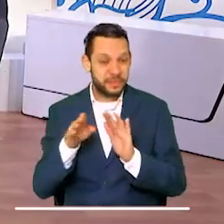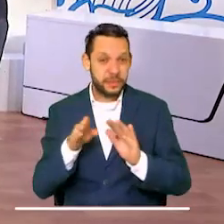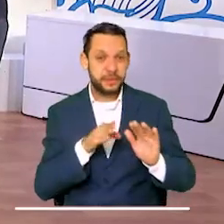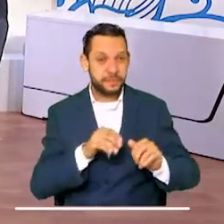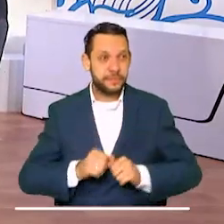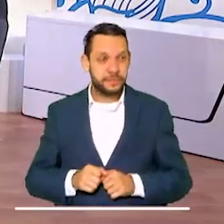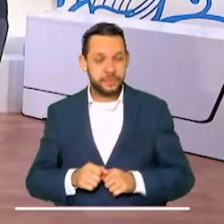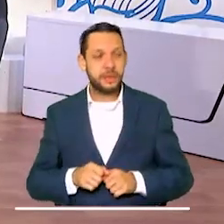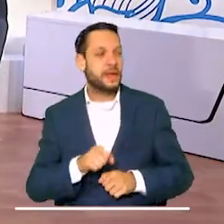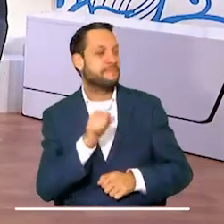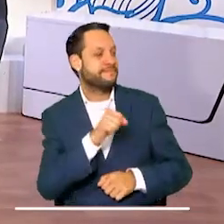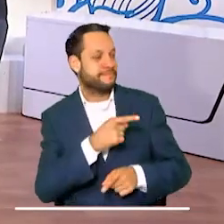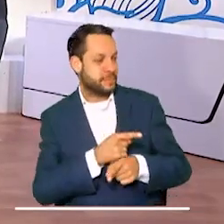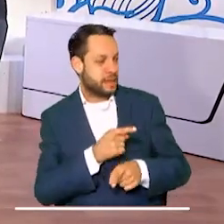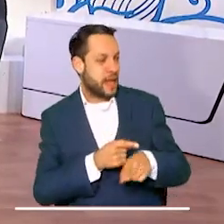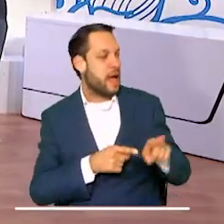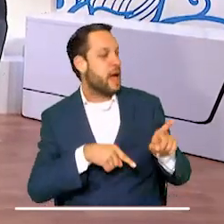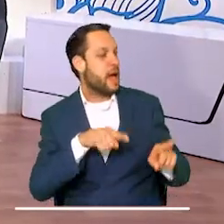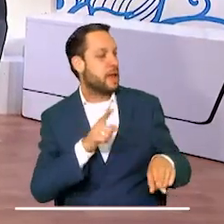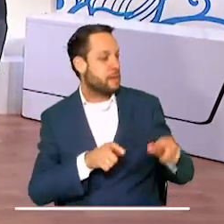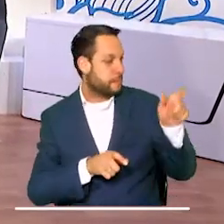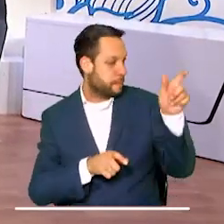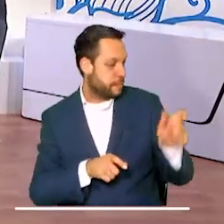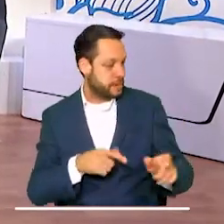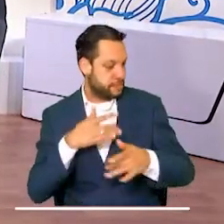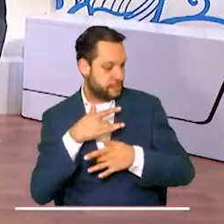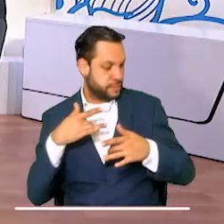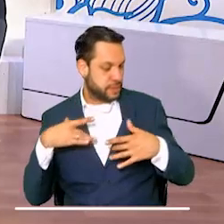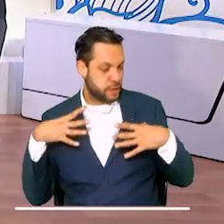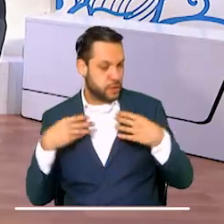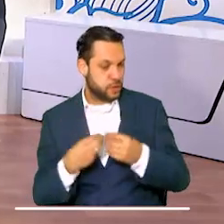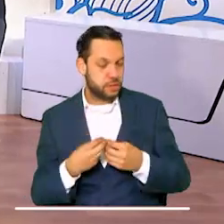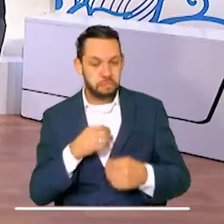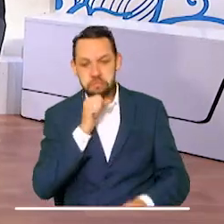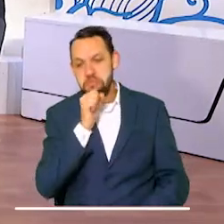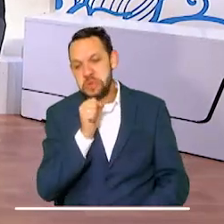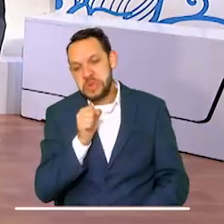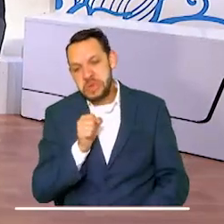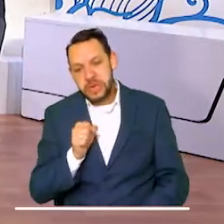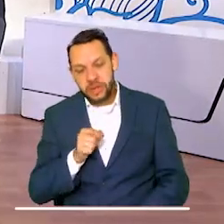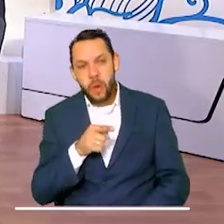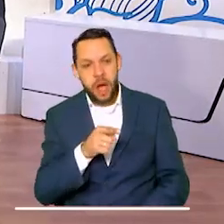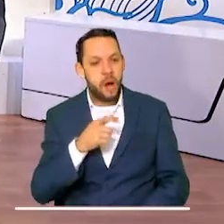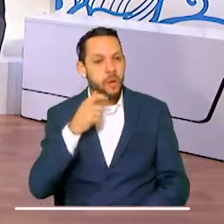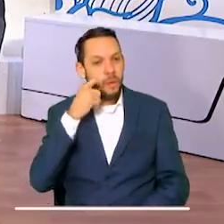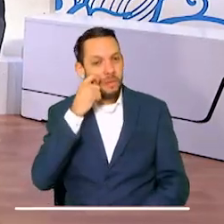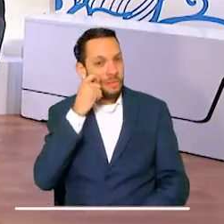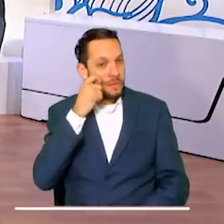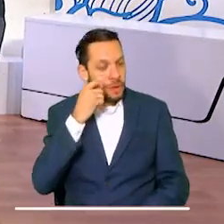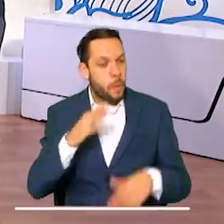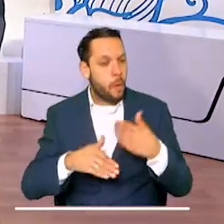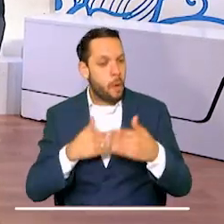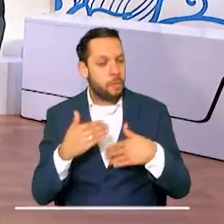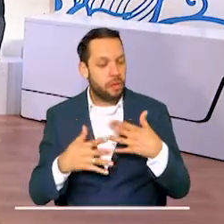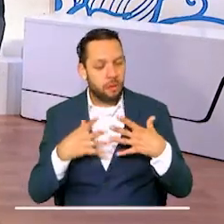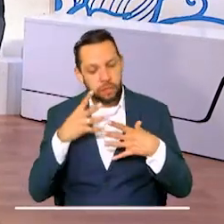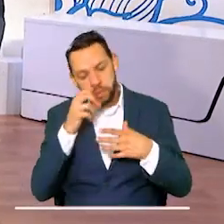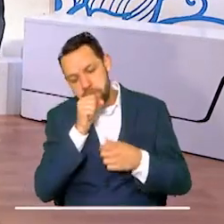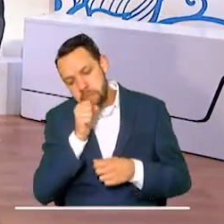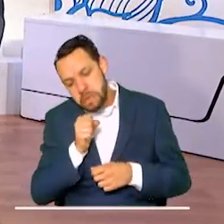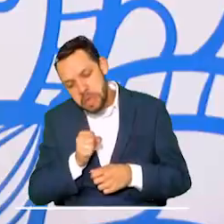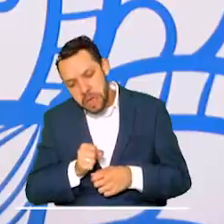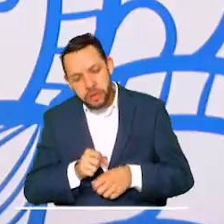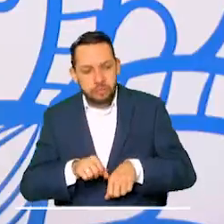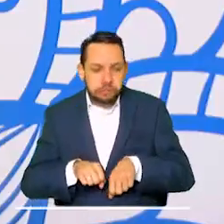personas saludables. A nosotros nadie nos enseña a envejecer. Nadie nos dice, mira, tu cuerpo se va a desgastar, tu cuerpo va a